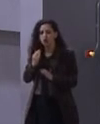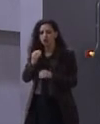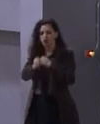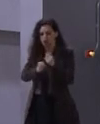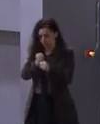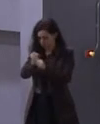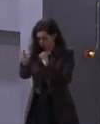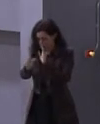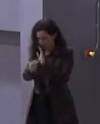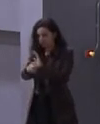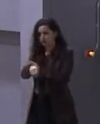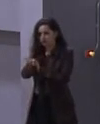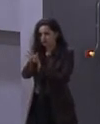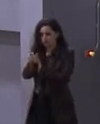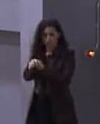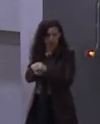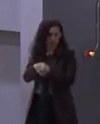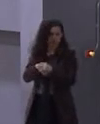2019.